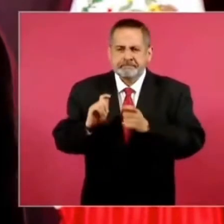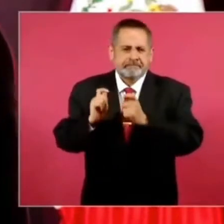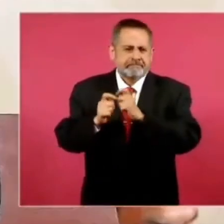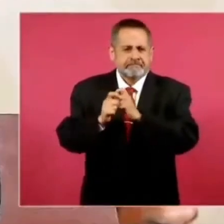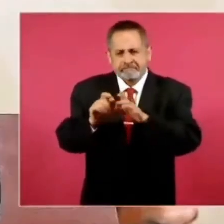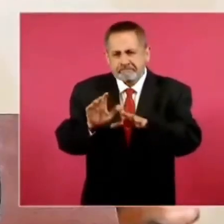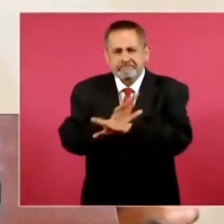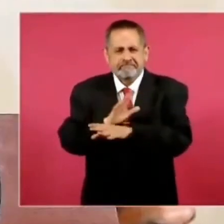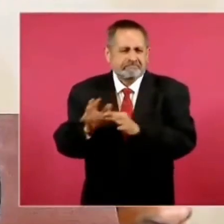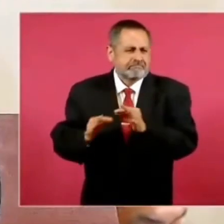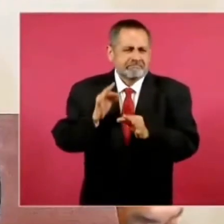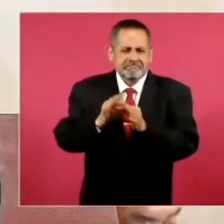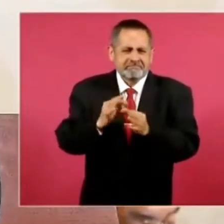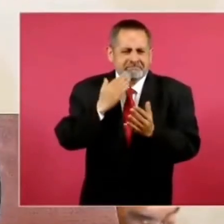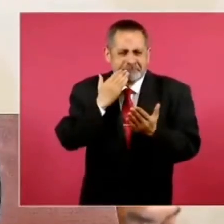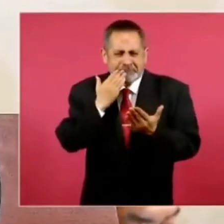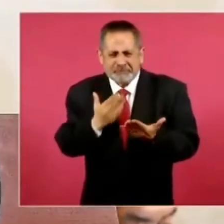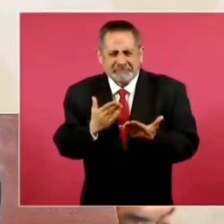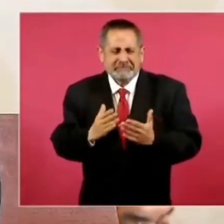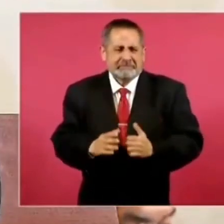transformación